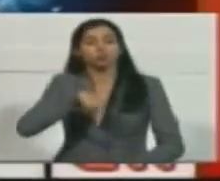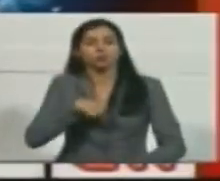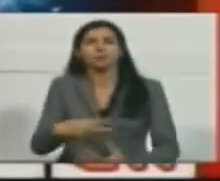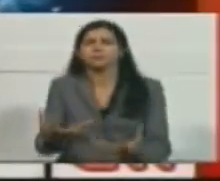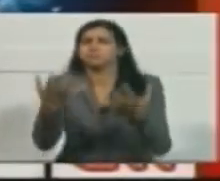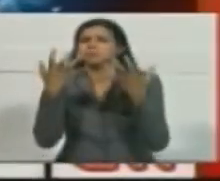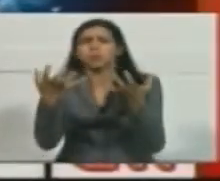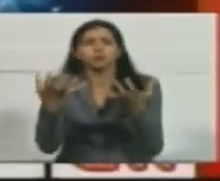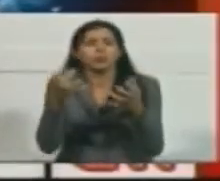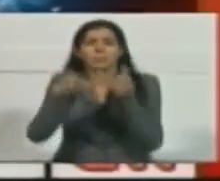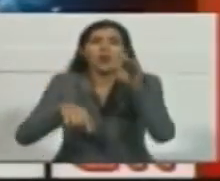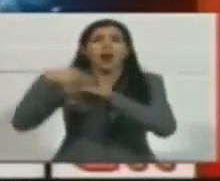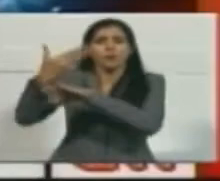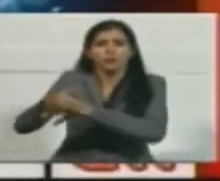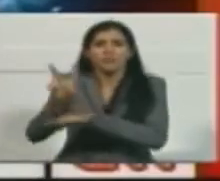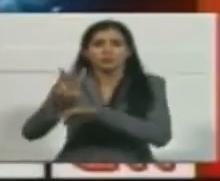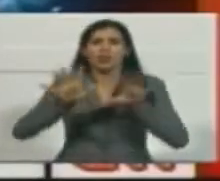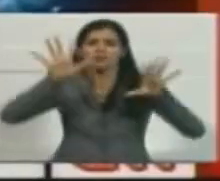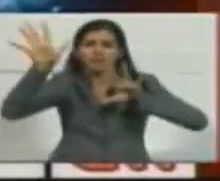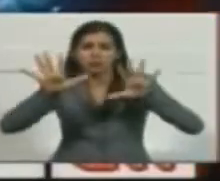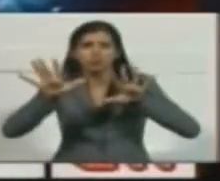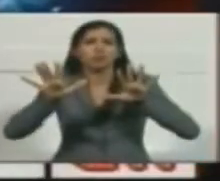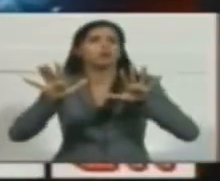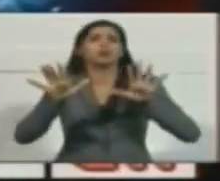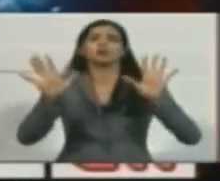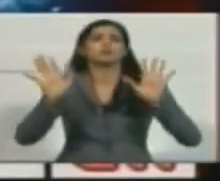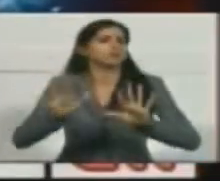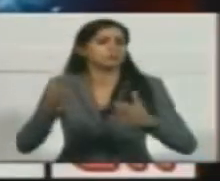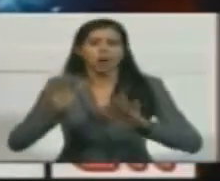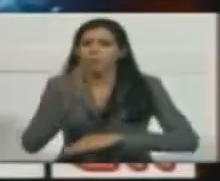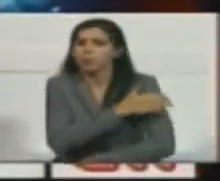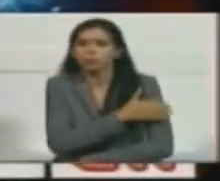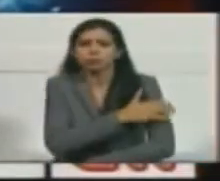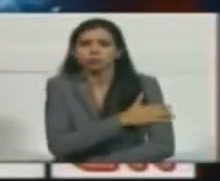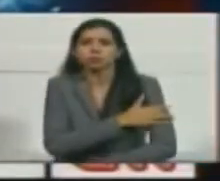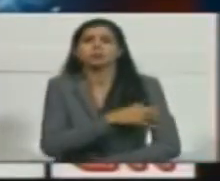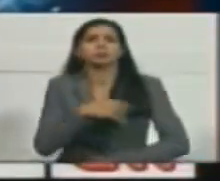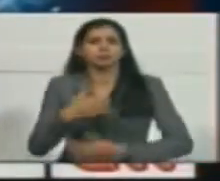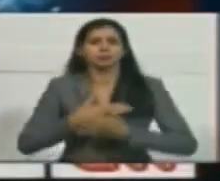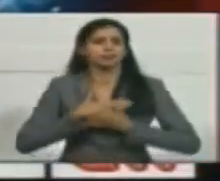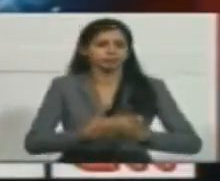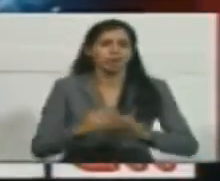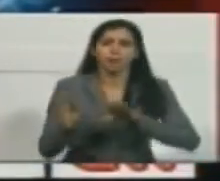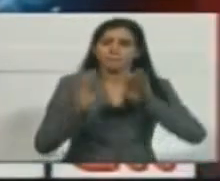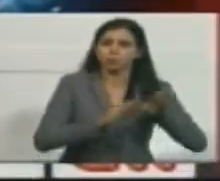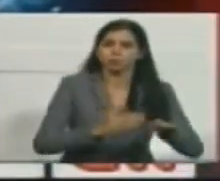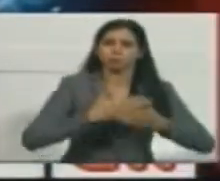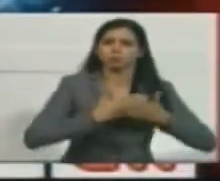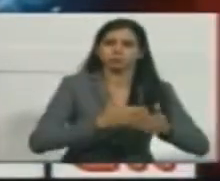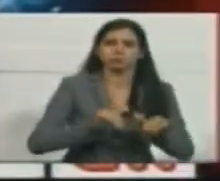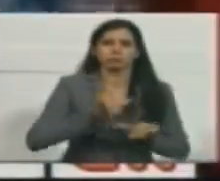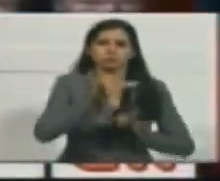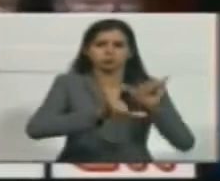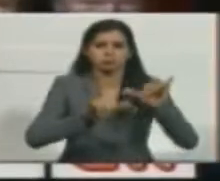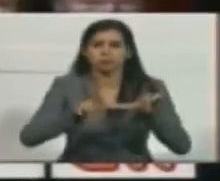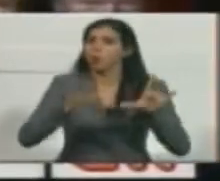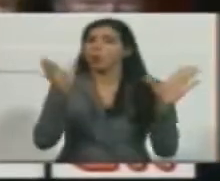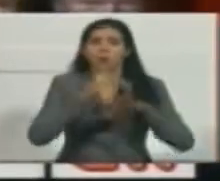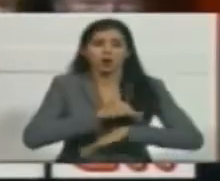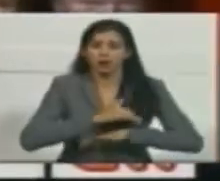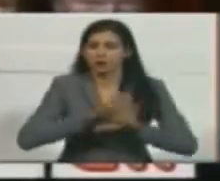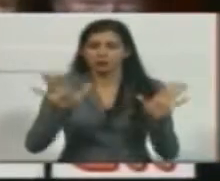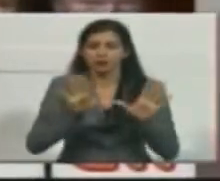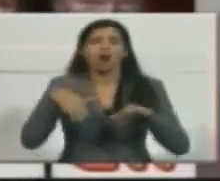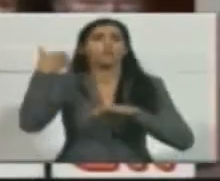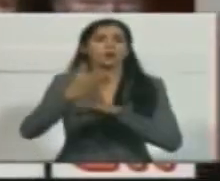bastión importantísimo que nutrimos con difusión, dinero, apoyo, solidaridad, giras, lobby, etc., en el extranjero,